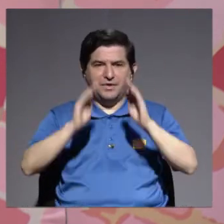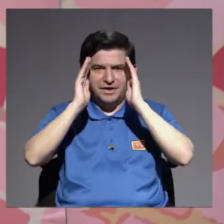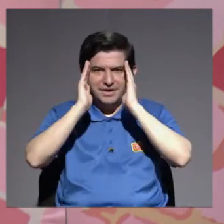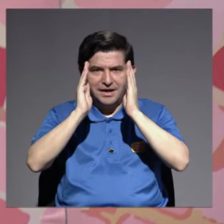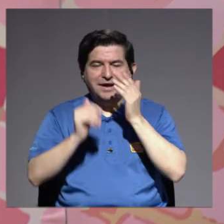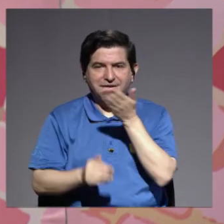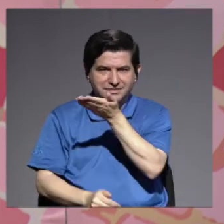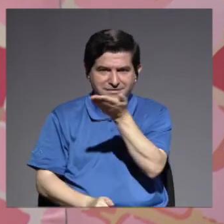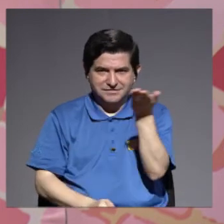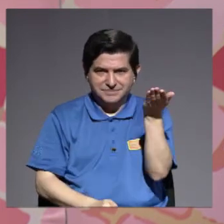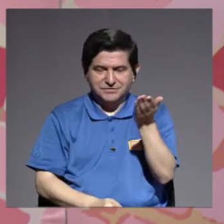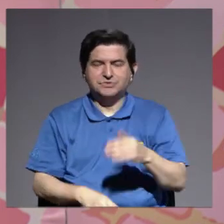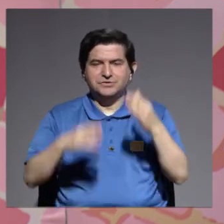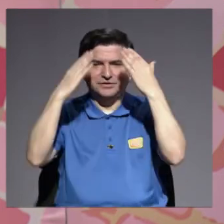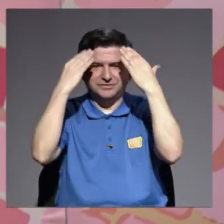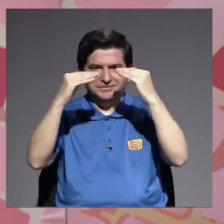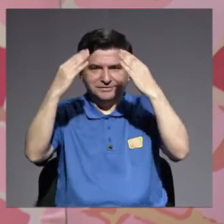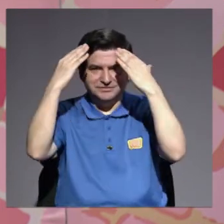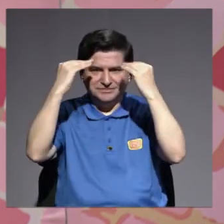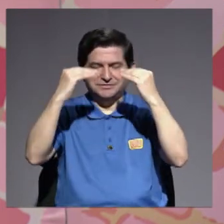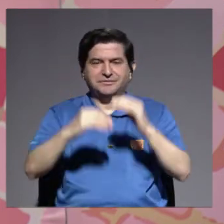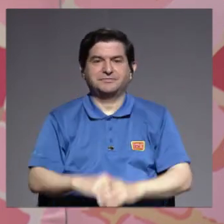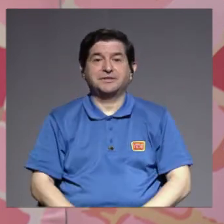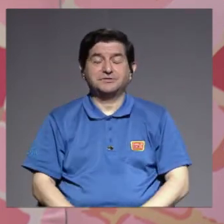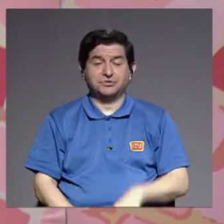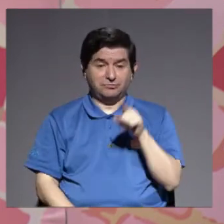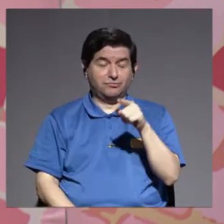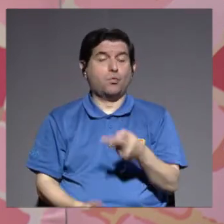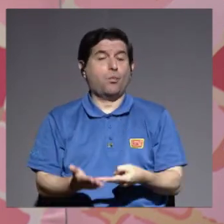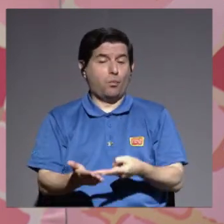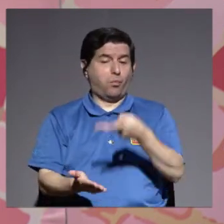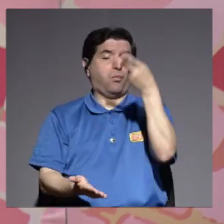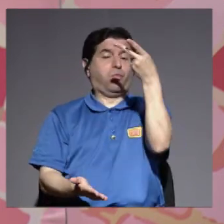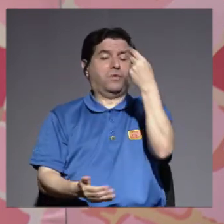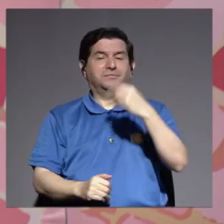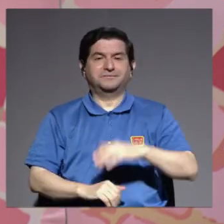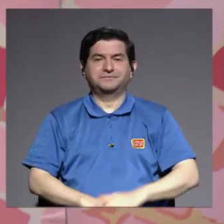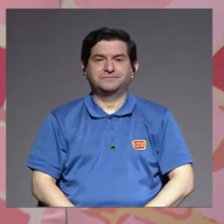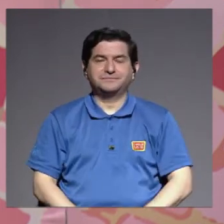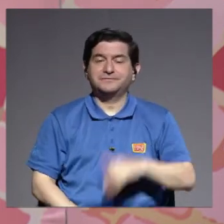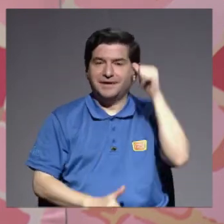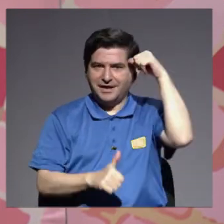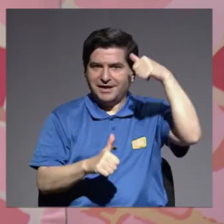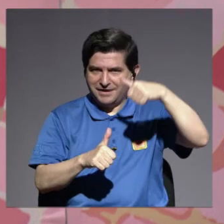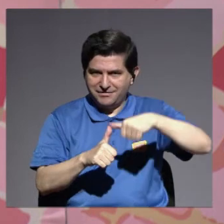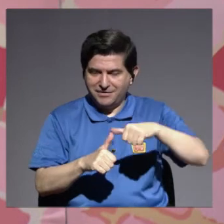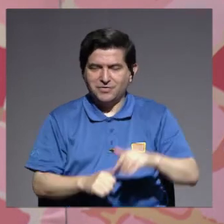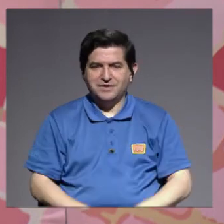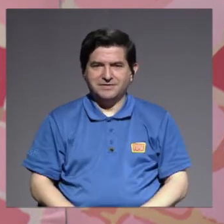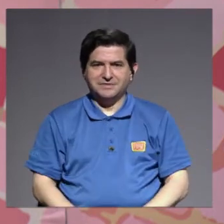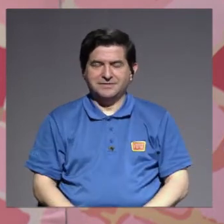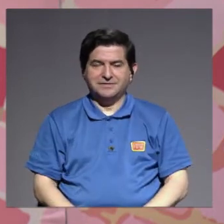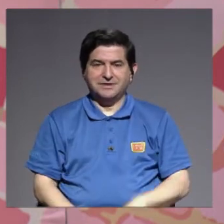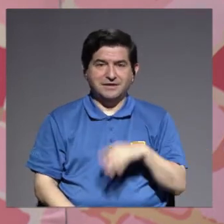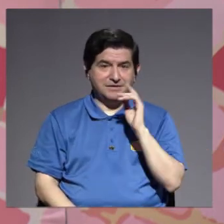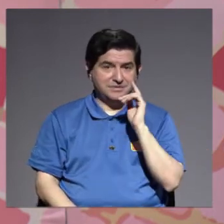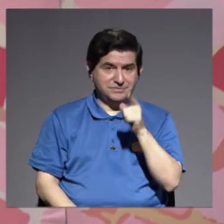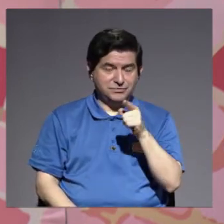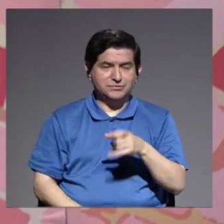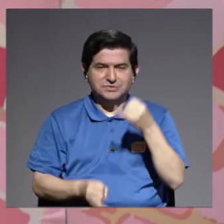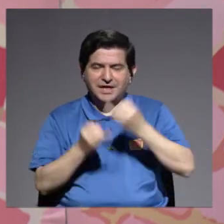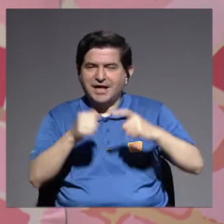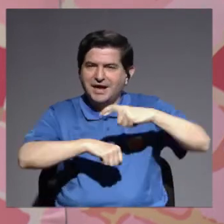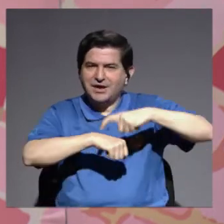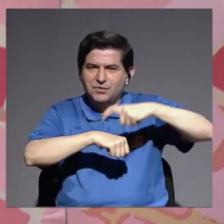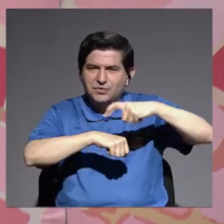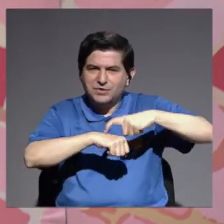ustedes con esta información que será de gran valor. Y no se olviden, si lo cogieron en el último